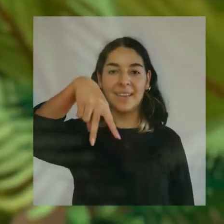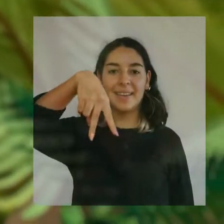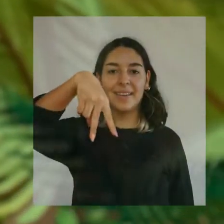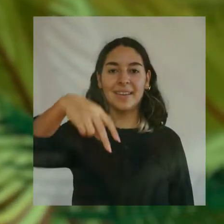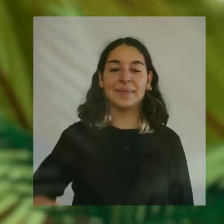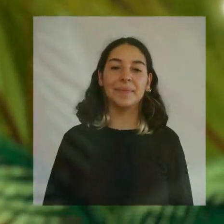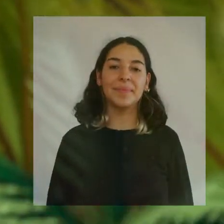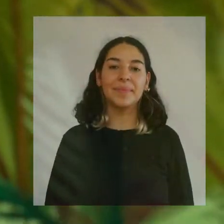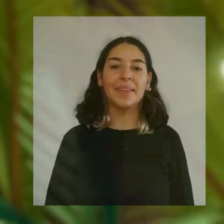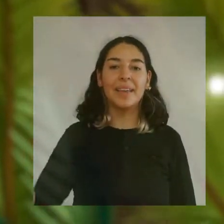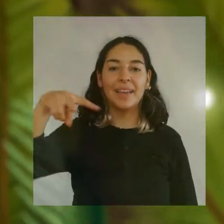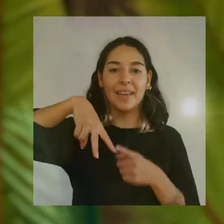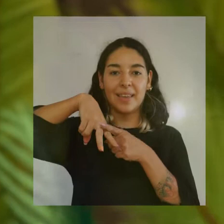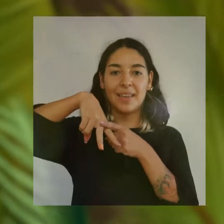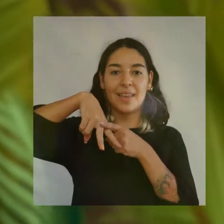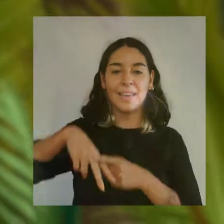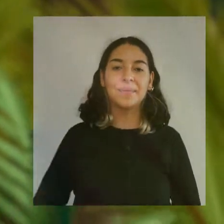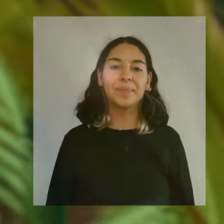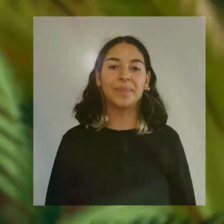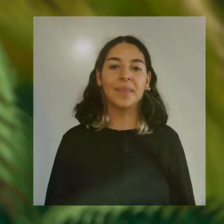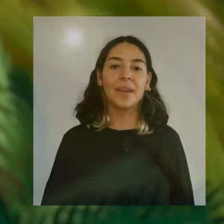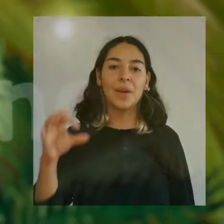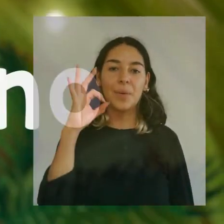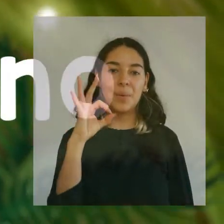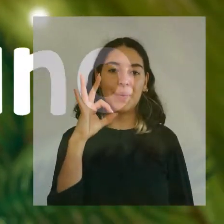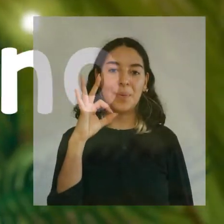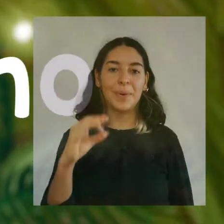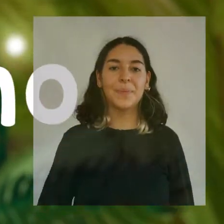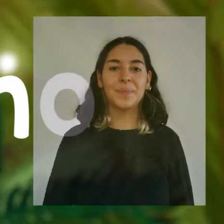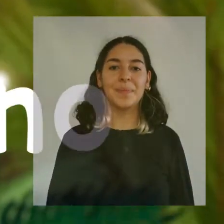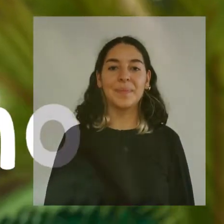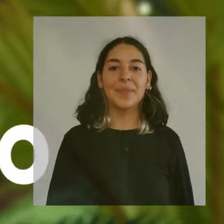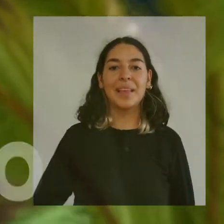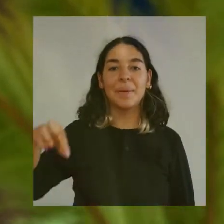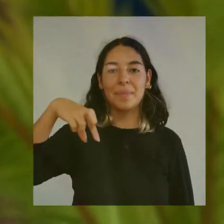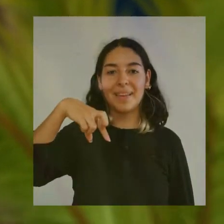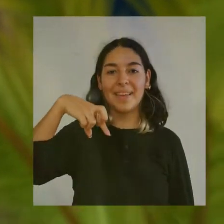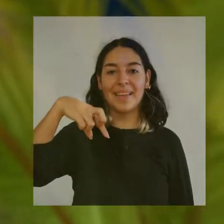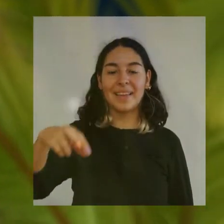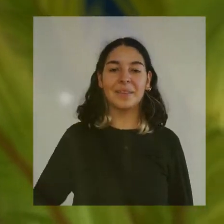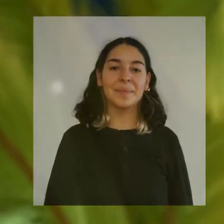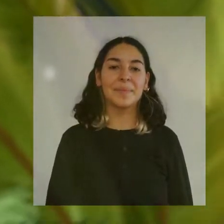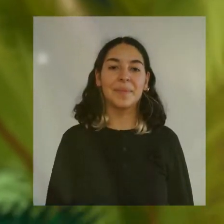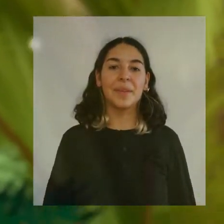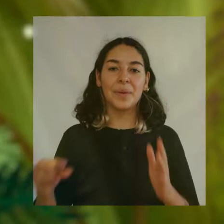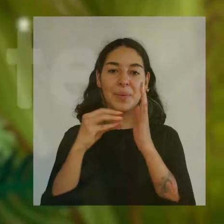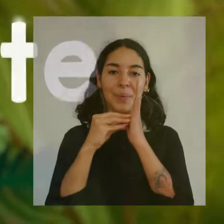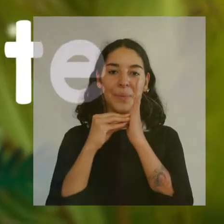N, Ñ, O, V,